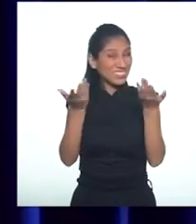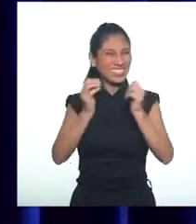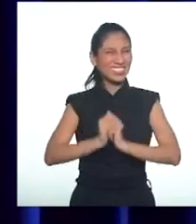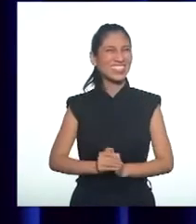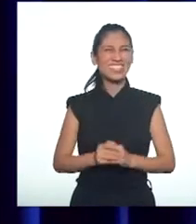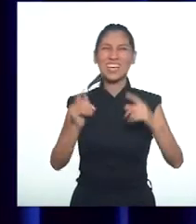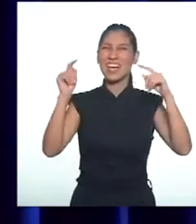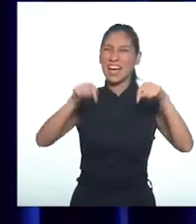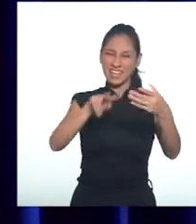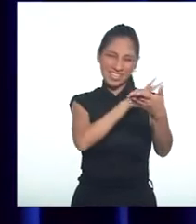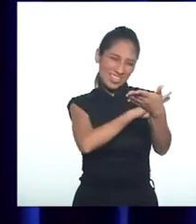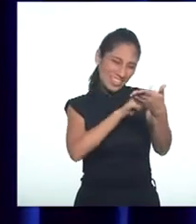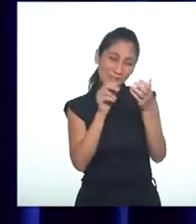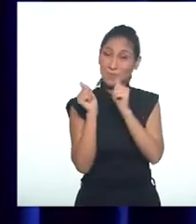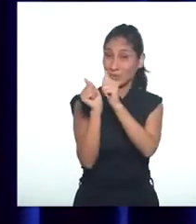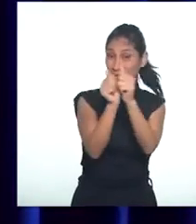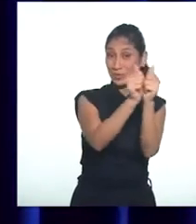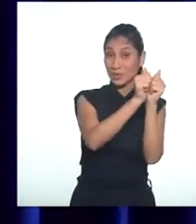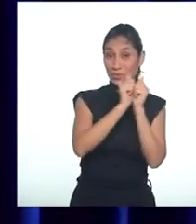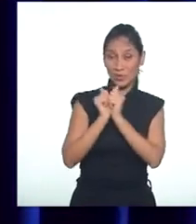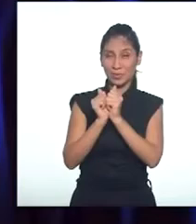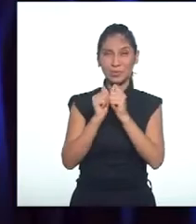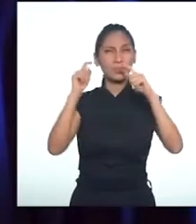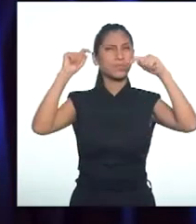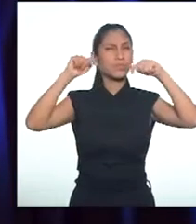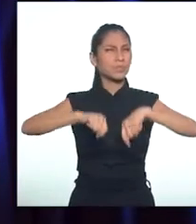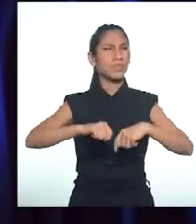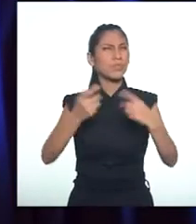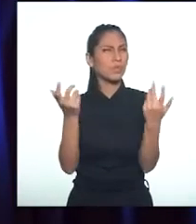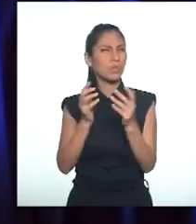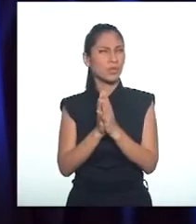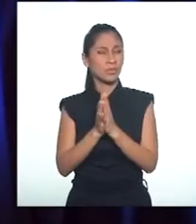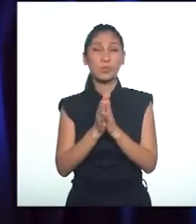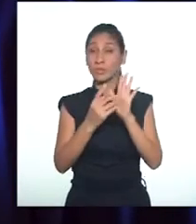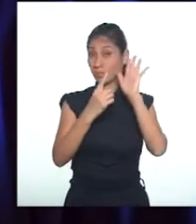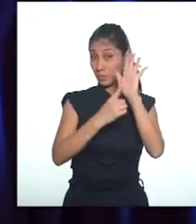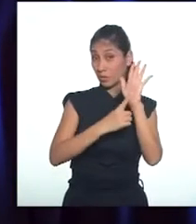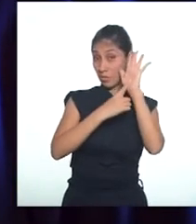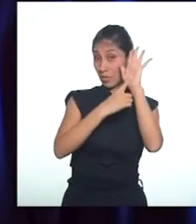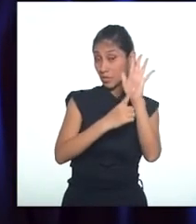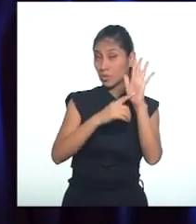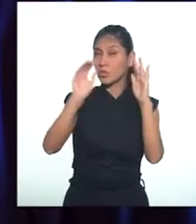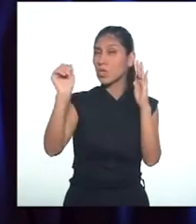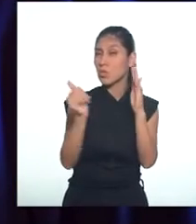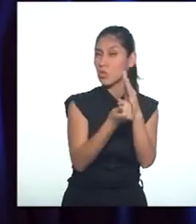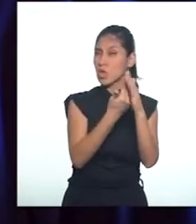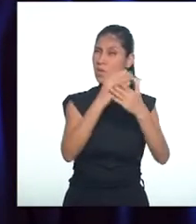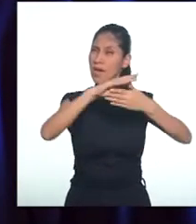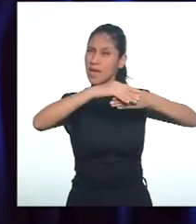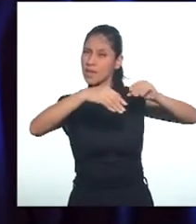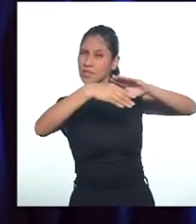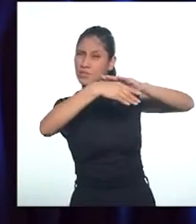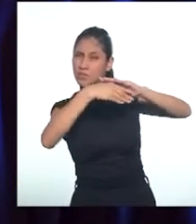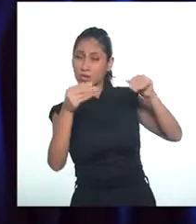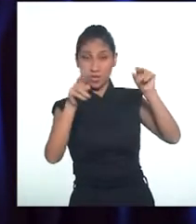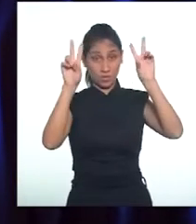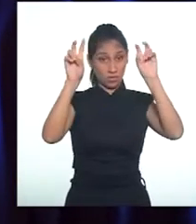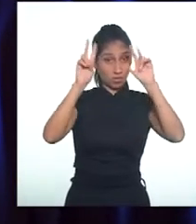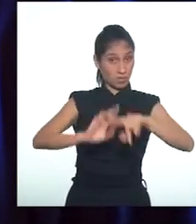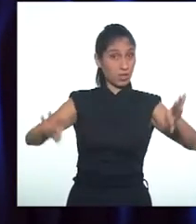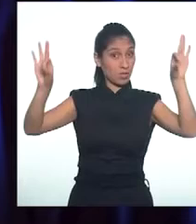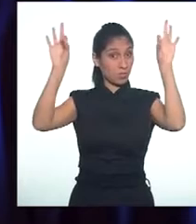Bienvenidas y bienvenidos a Leemos Juntos. En esta ocasión compartiremos una nueva historia sobre un tema